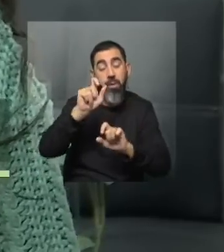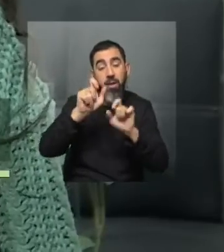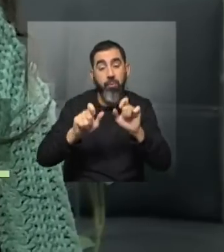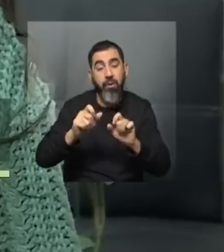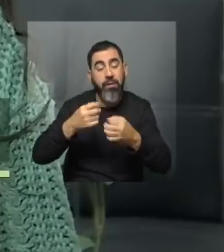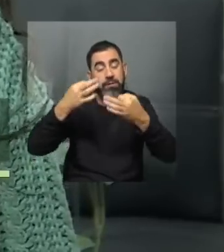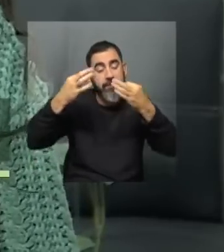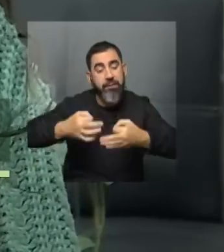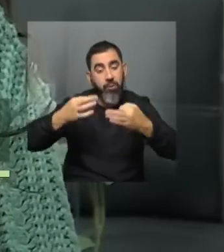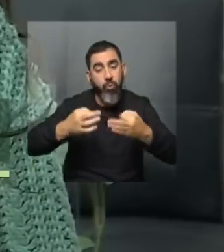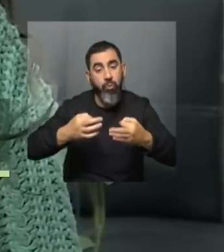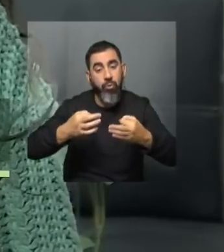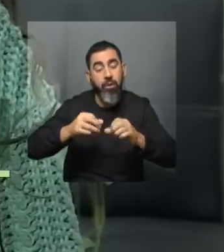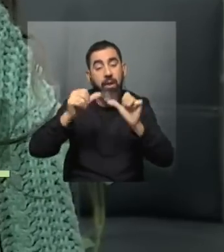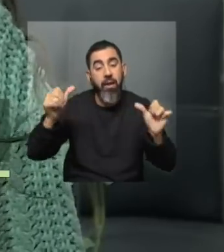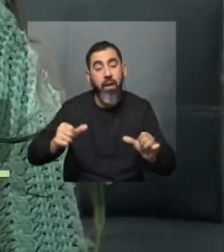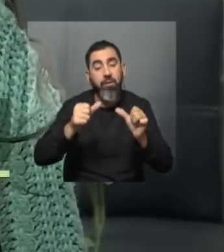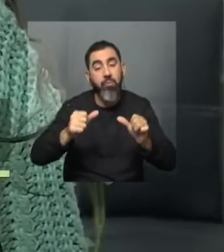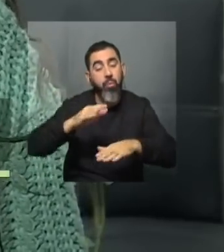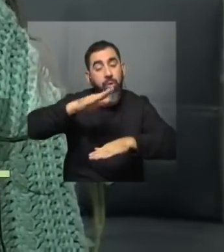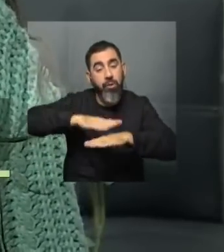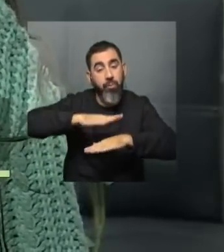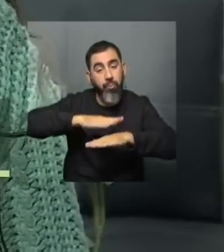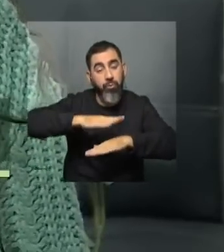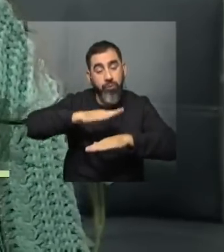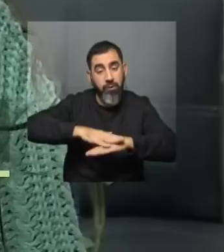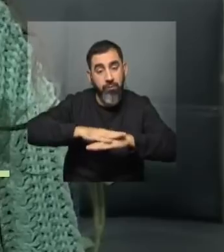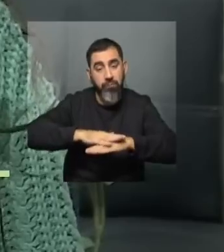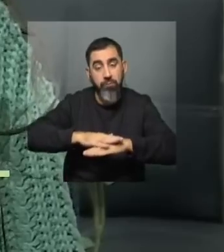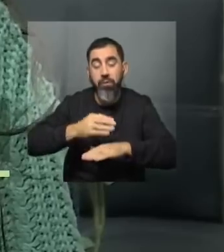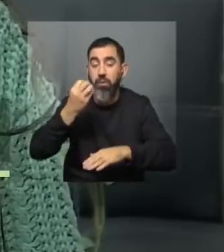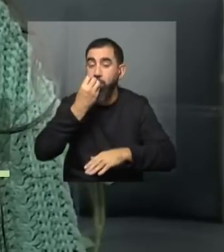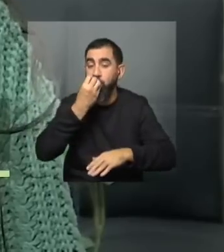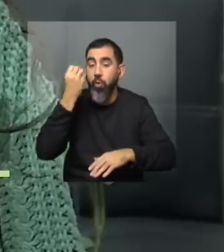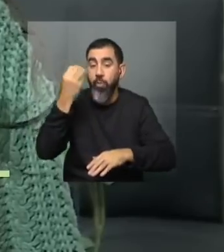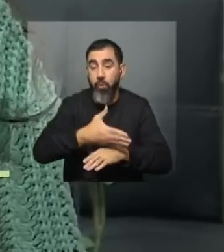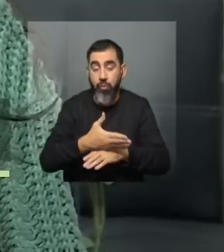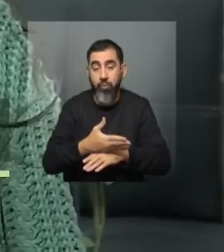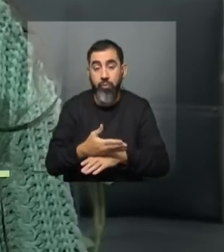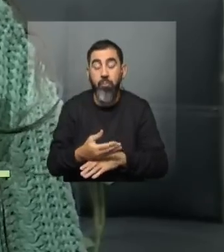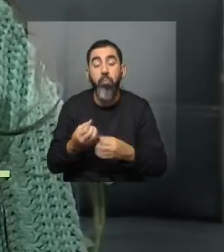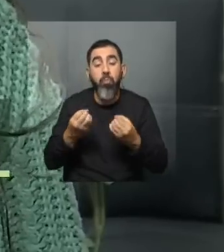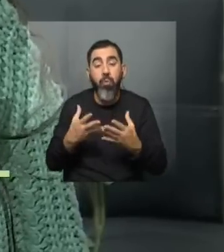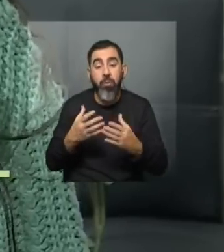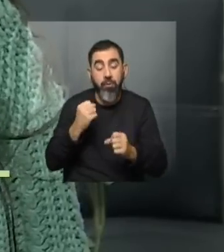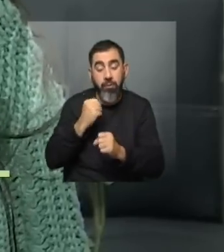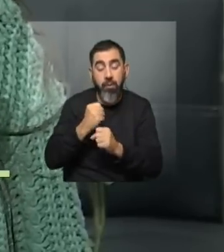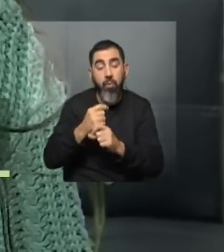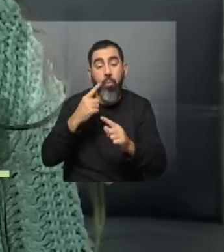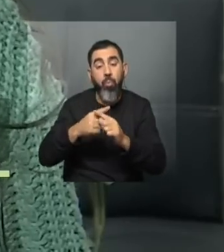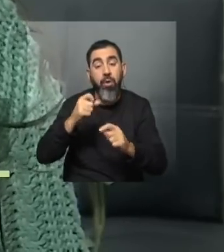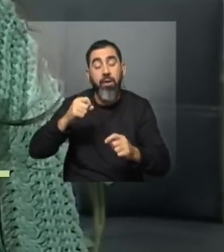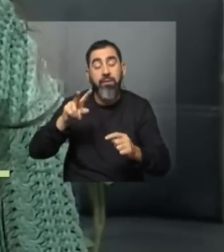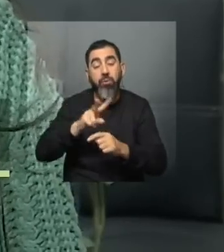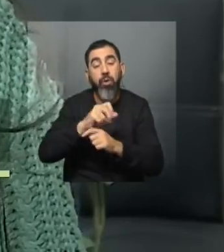tenga seguridad de que lo que estamos haciendo lo hacemos con responsabilidad y que es lo mejor, porque trabajamos para y por la seguridad